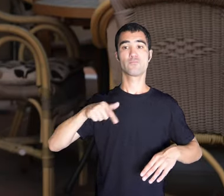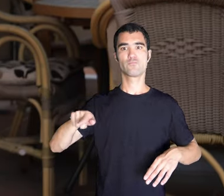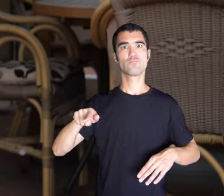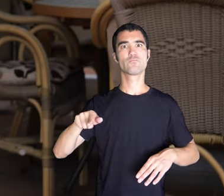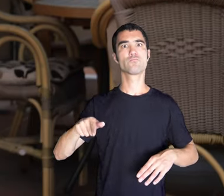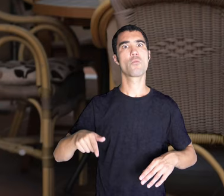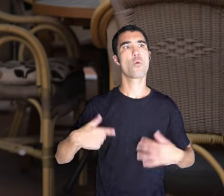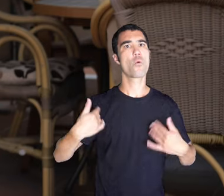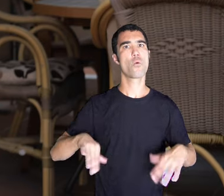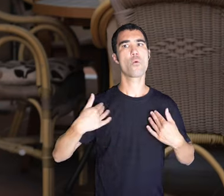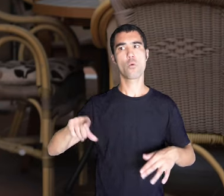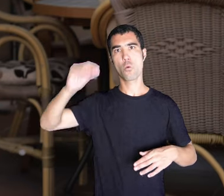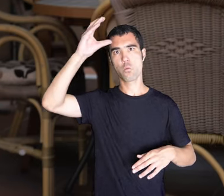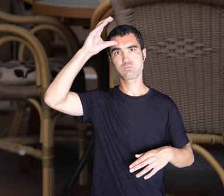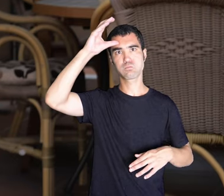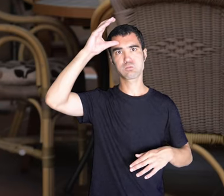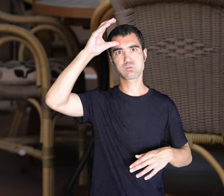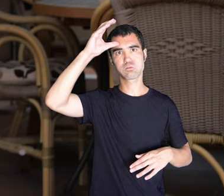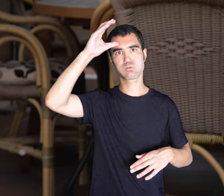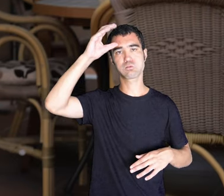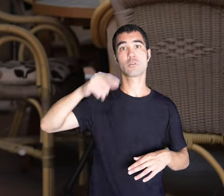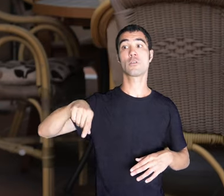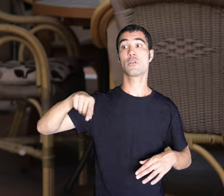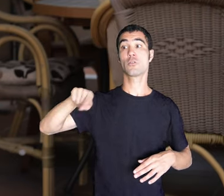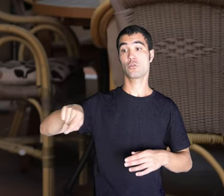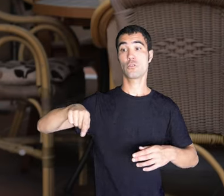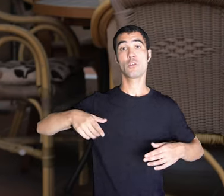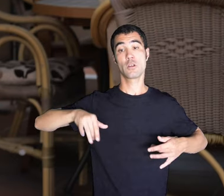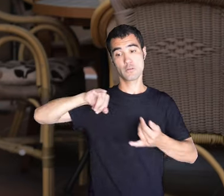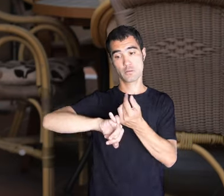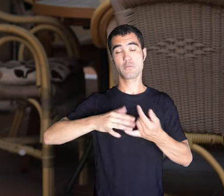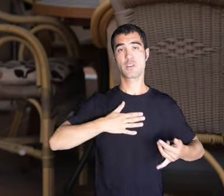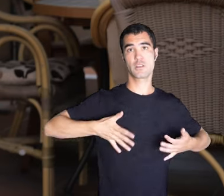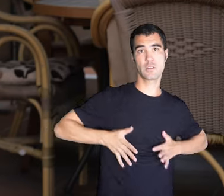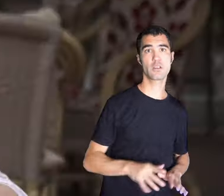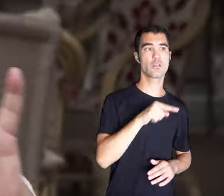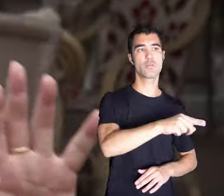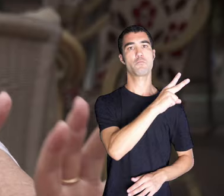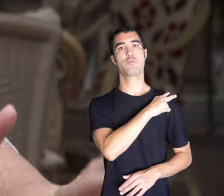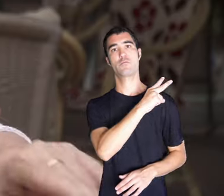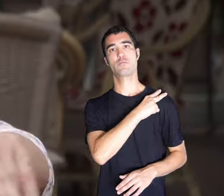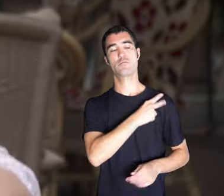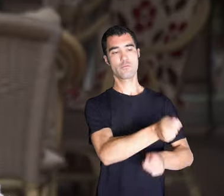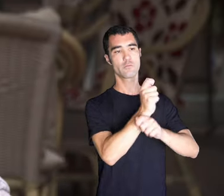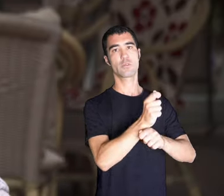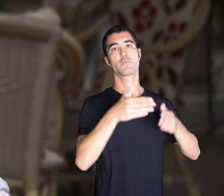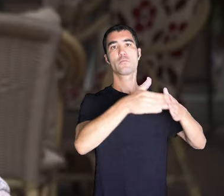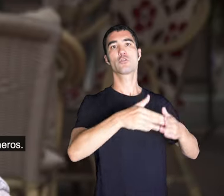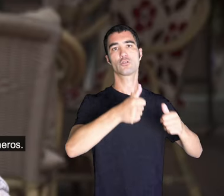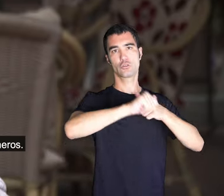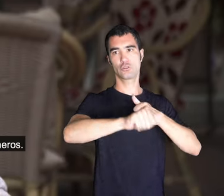Mi hijo mayor es el patrón de pesca del Vía de Soller. Y hace unos 4 años le he dejado